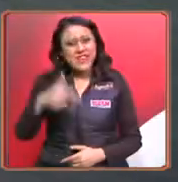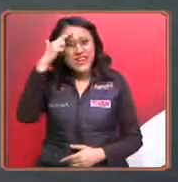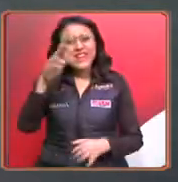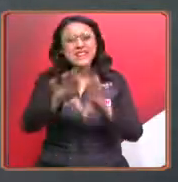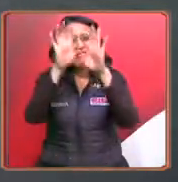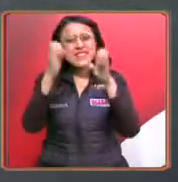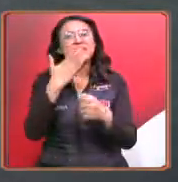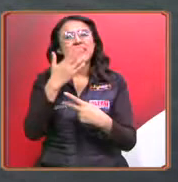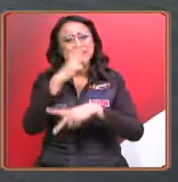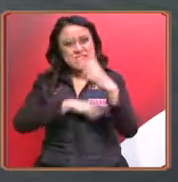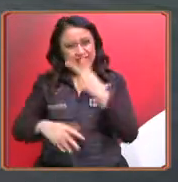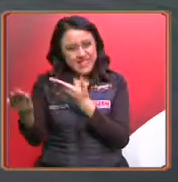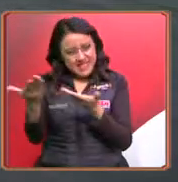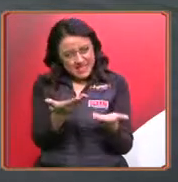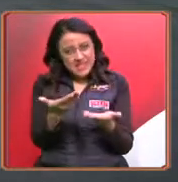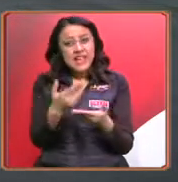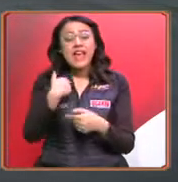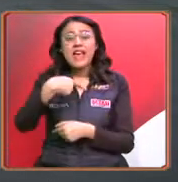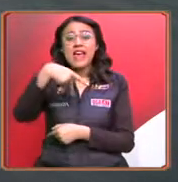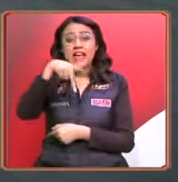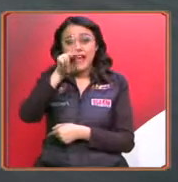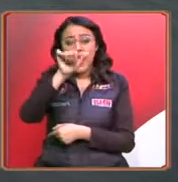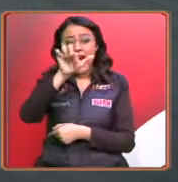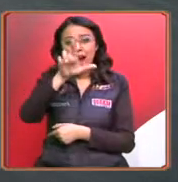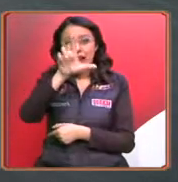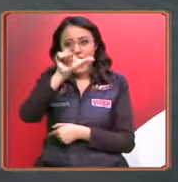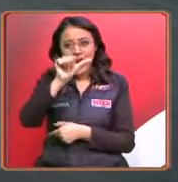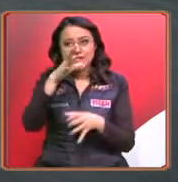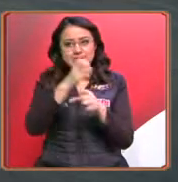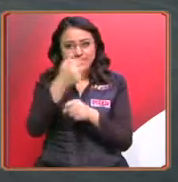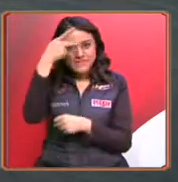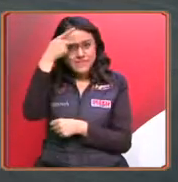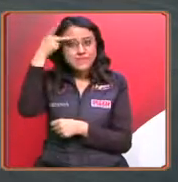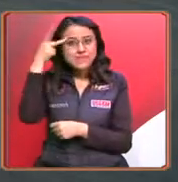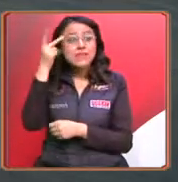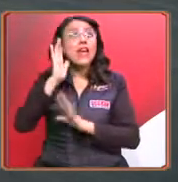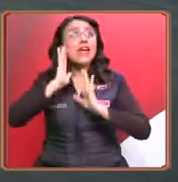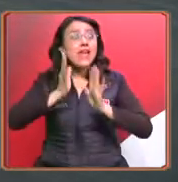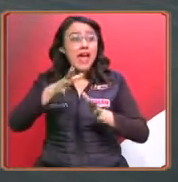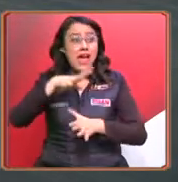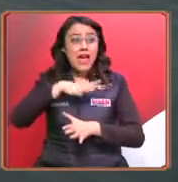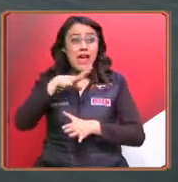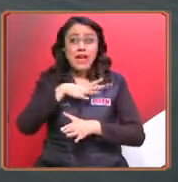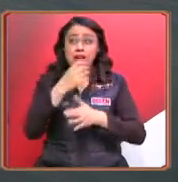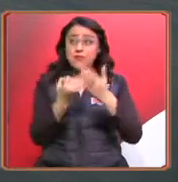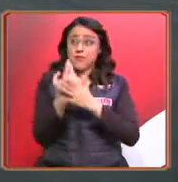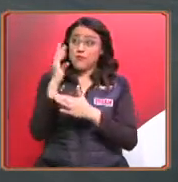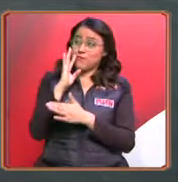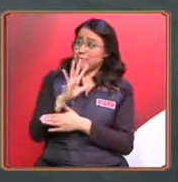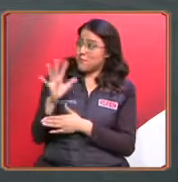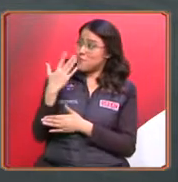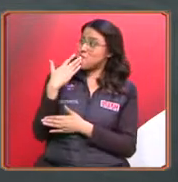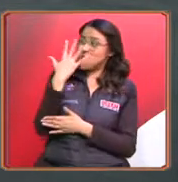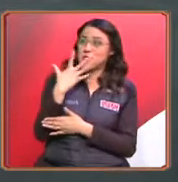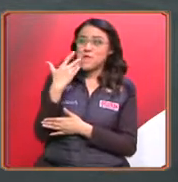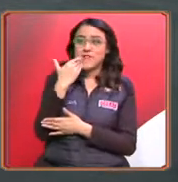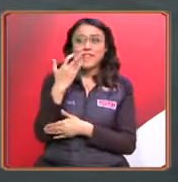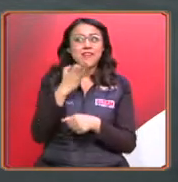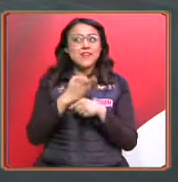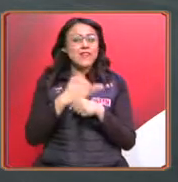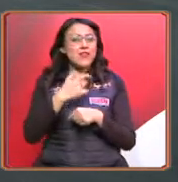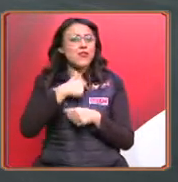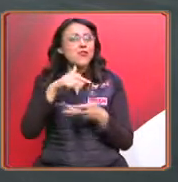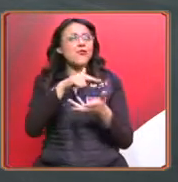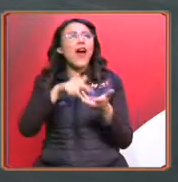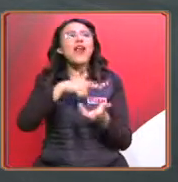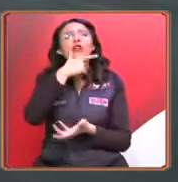¿Qué tal? ¿Cómo están ustedes? Bienvenidos. Calle. ¿Qué tal? Ya tienes tu almotante ahí. Estoy agua. Muy